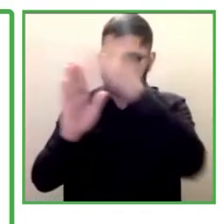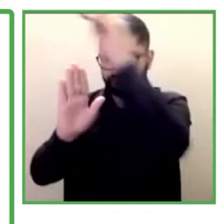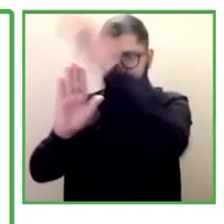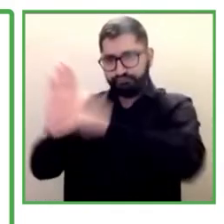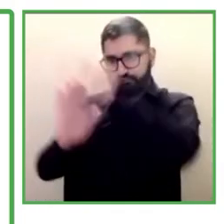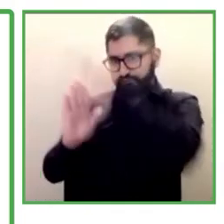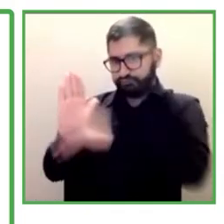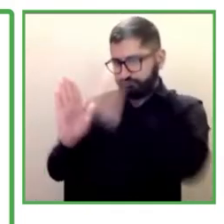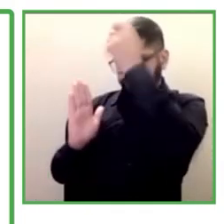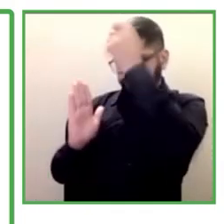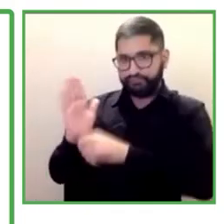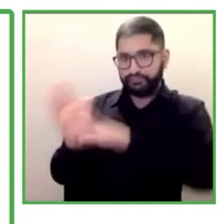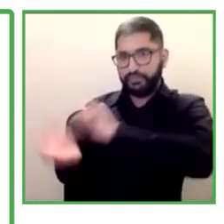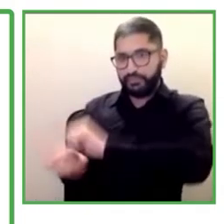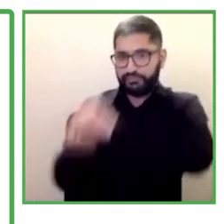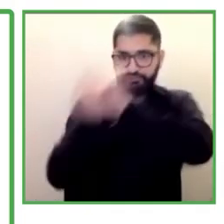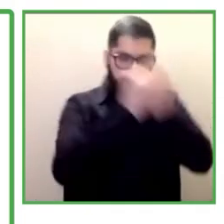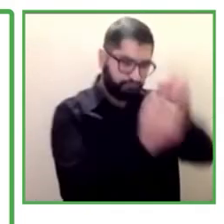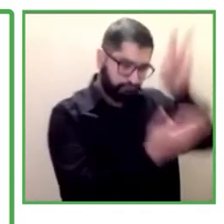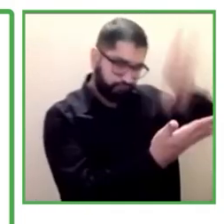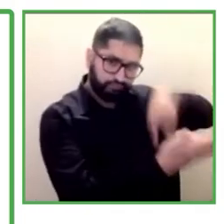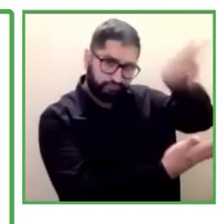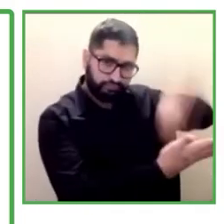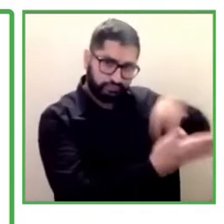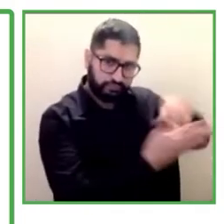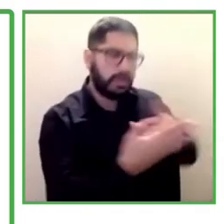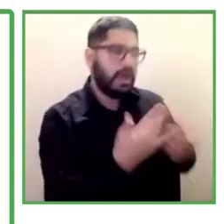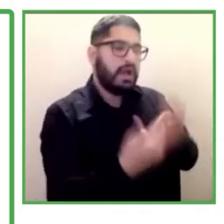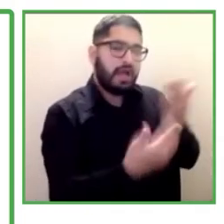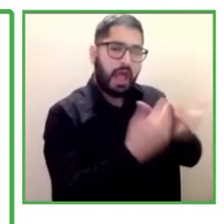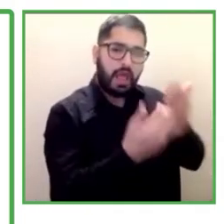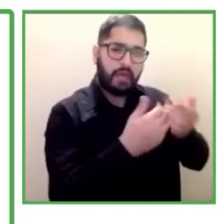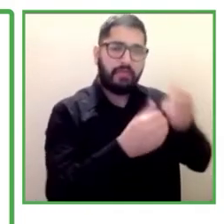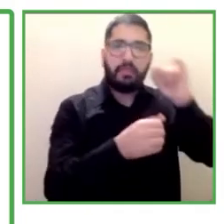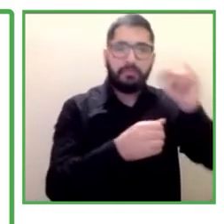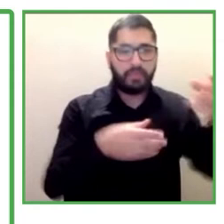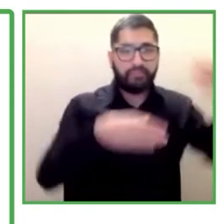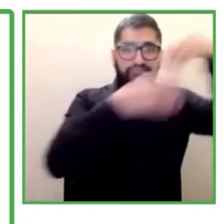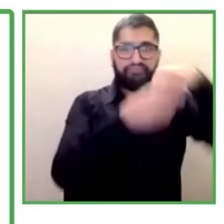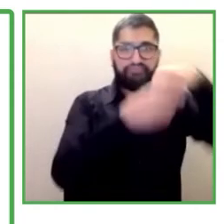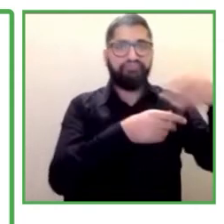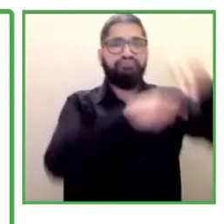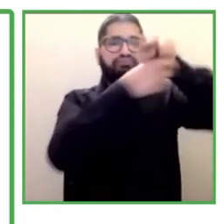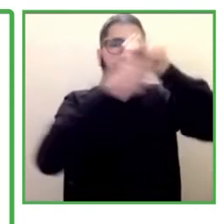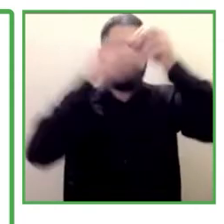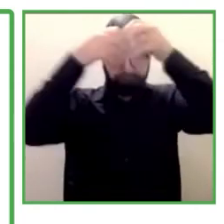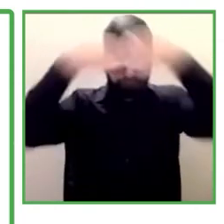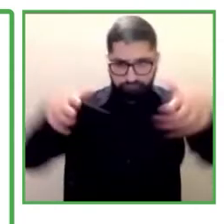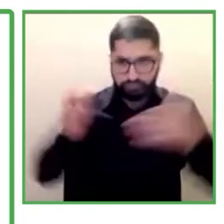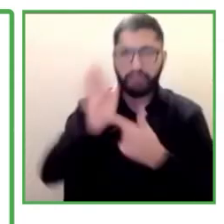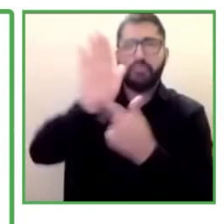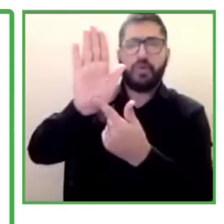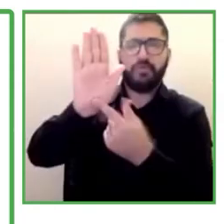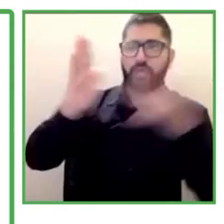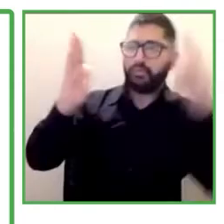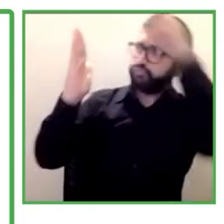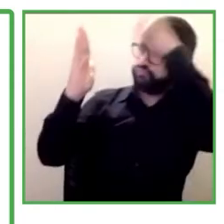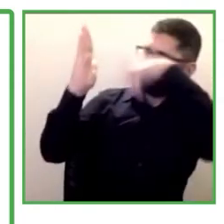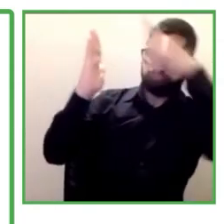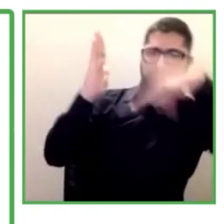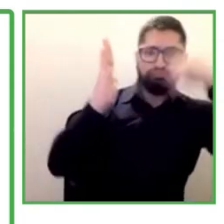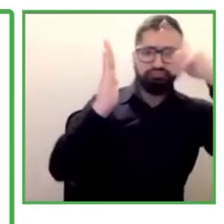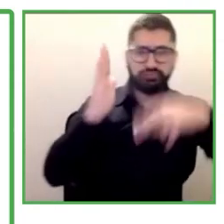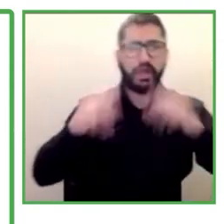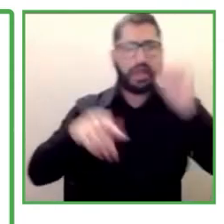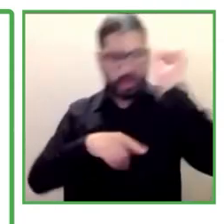posteriormente la administración pública también valida el temario para garantizar que lo que se escribe ahí es correcto y está